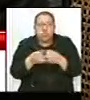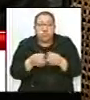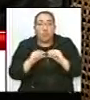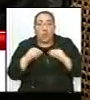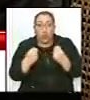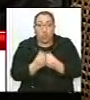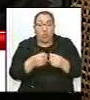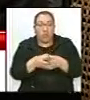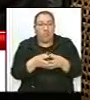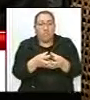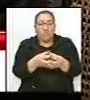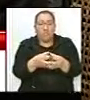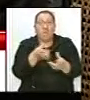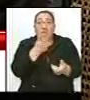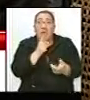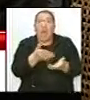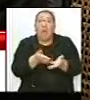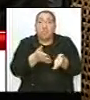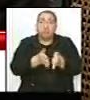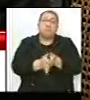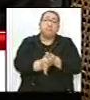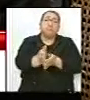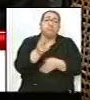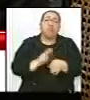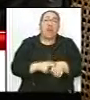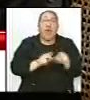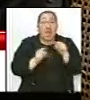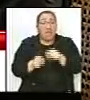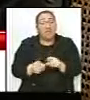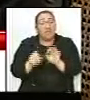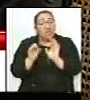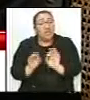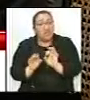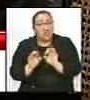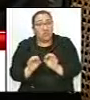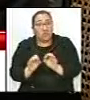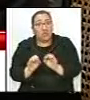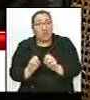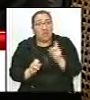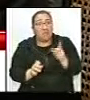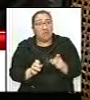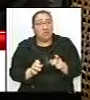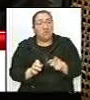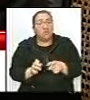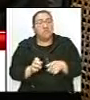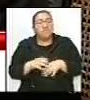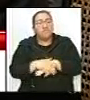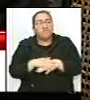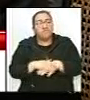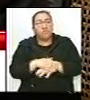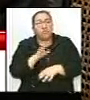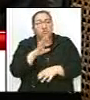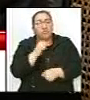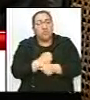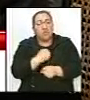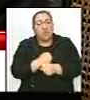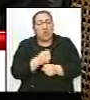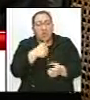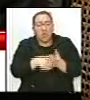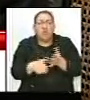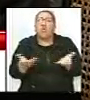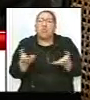este recurso, agua. Allí los mismos comuneros están formulando su propio expediente